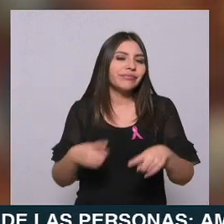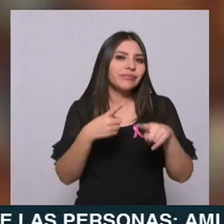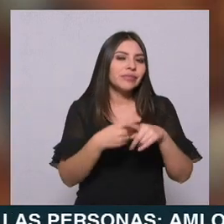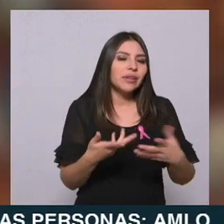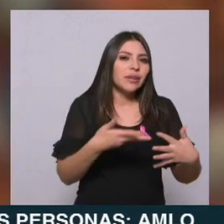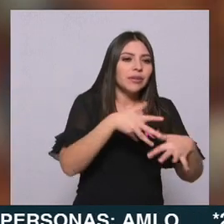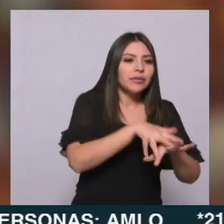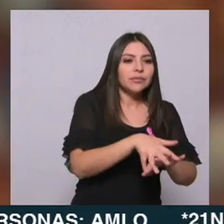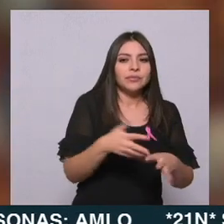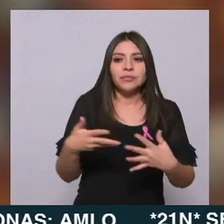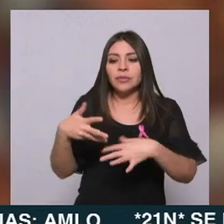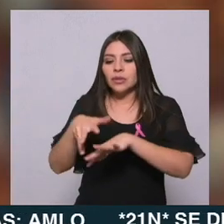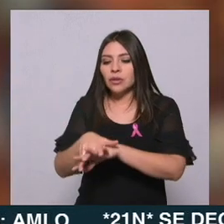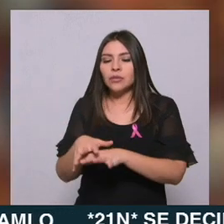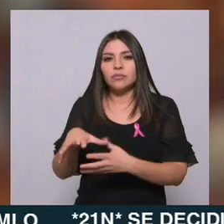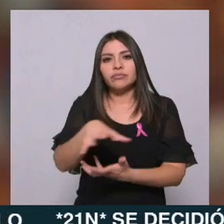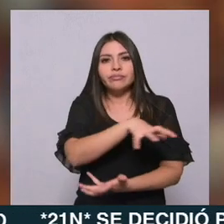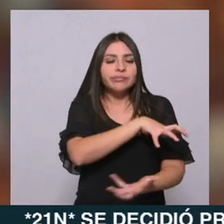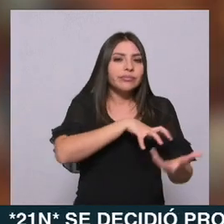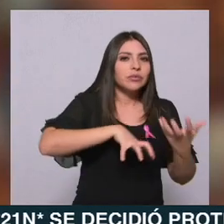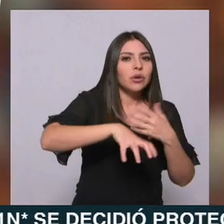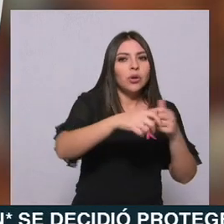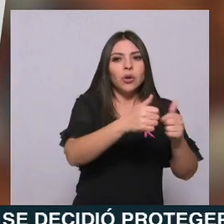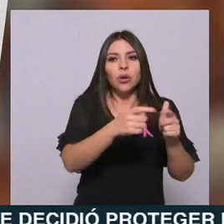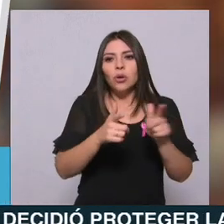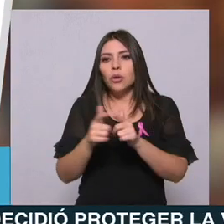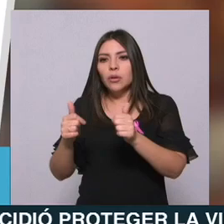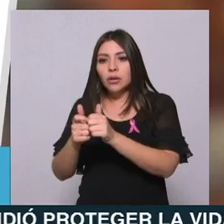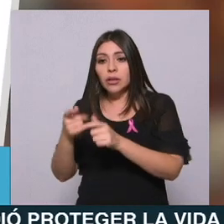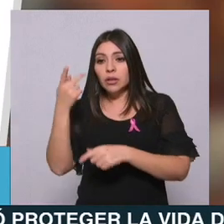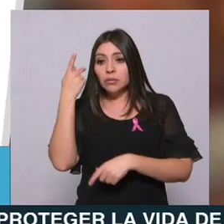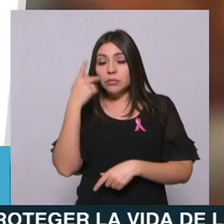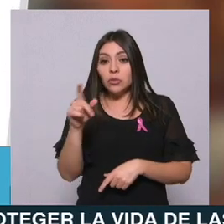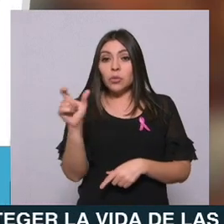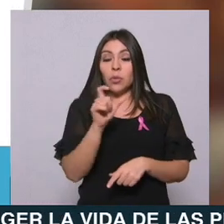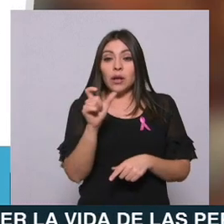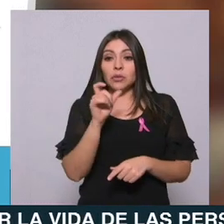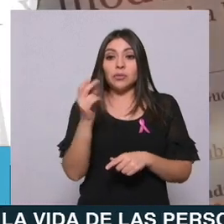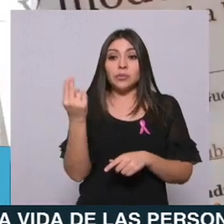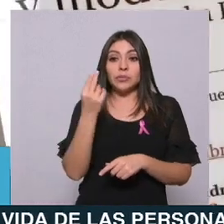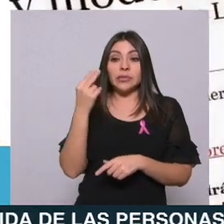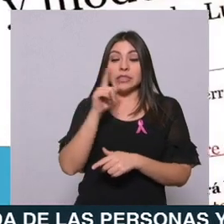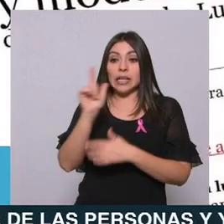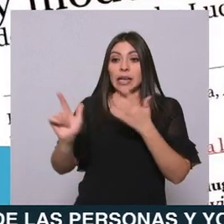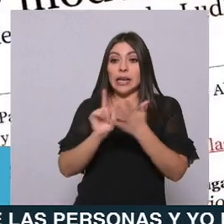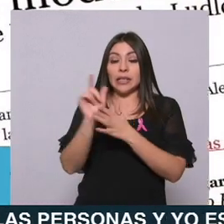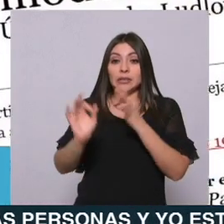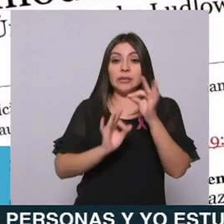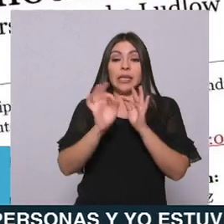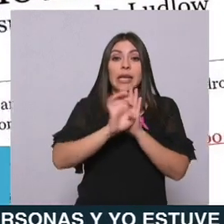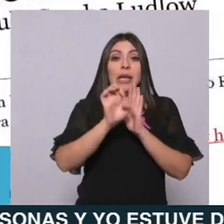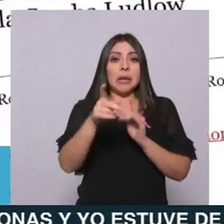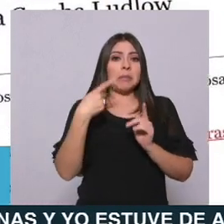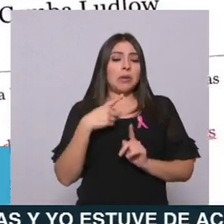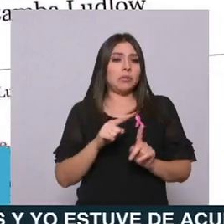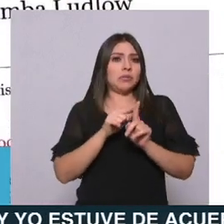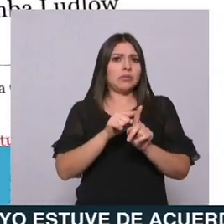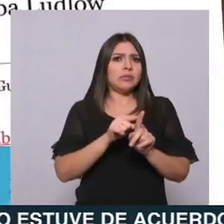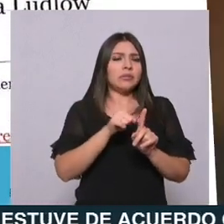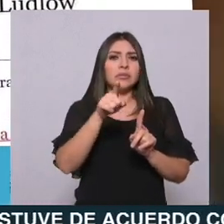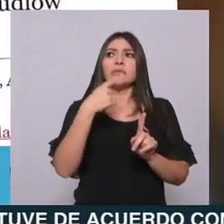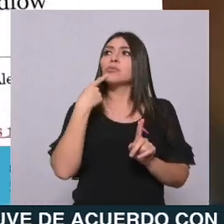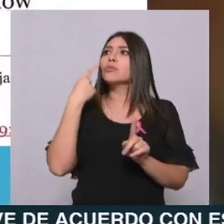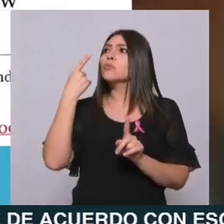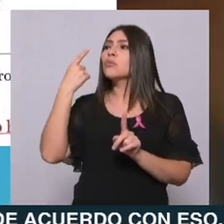de grupos que se enfrentan, pero, digamos, en la legislación lo que se establece es que si tú vas y denuncias a alguien por envidia y se